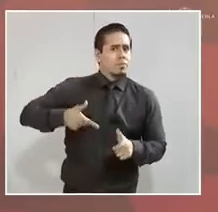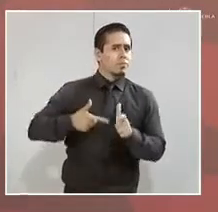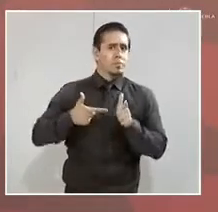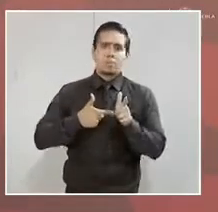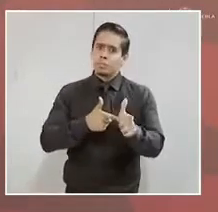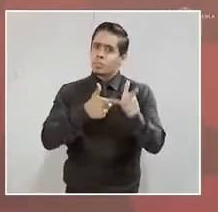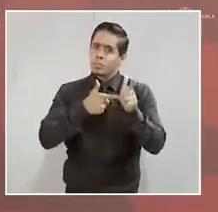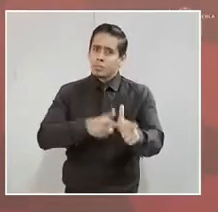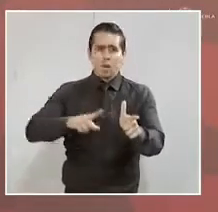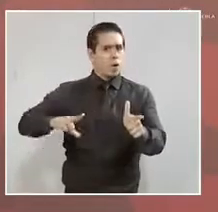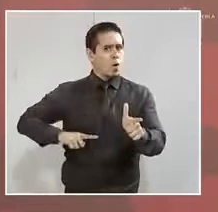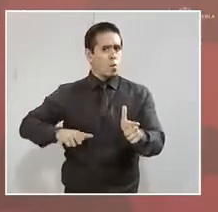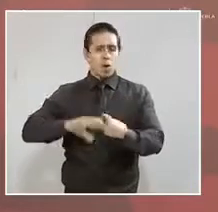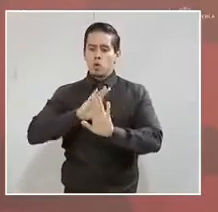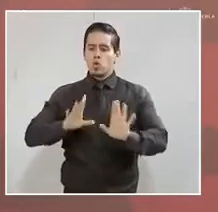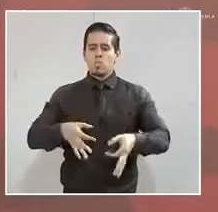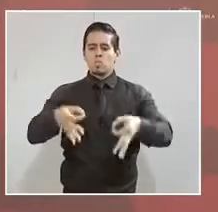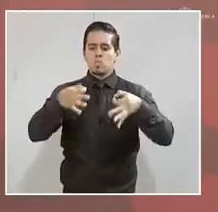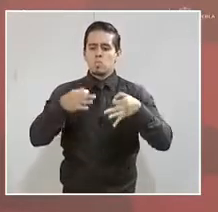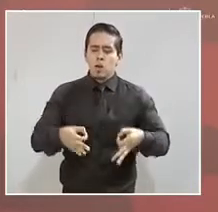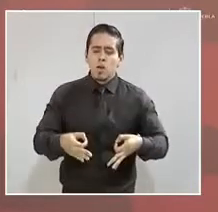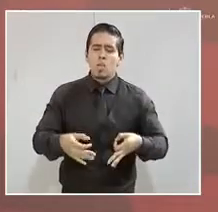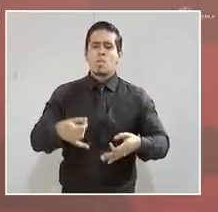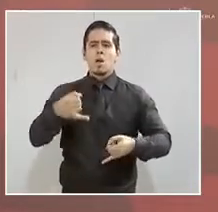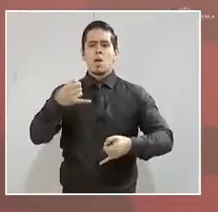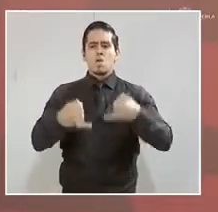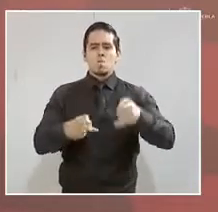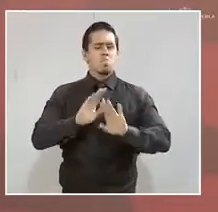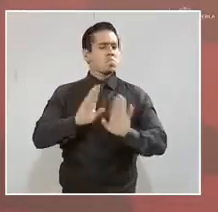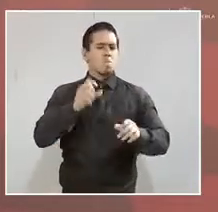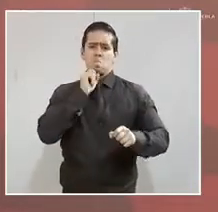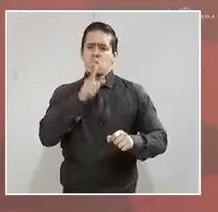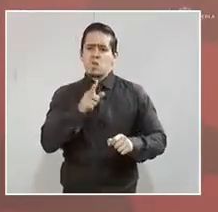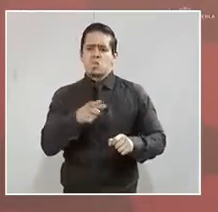los lineamientos de justicia, de honradez,